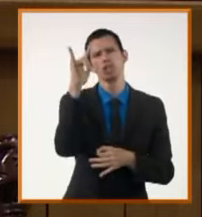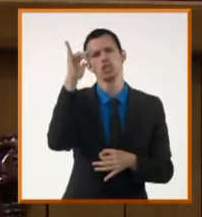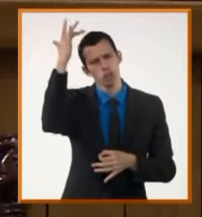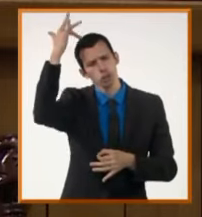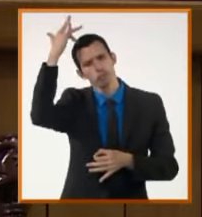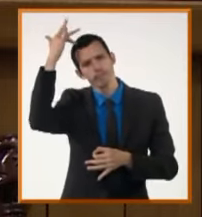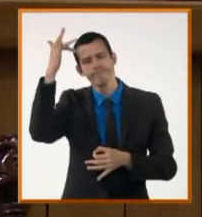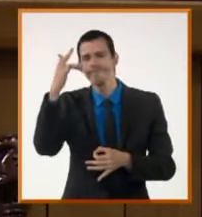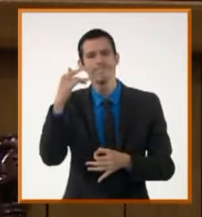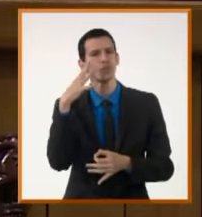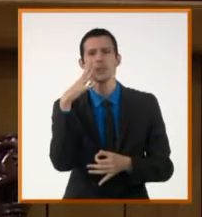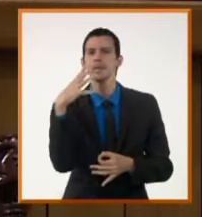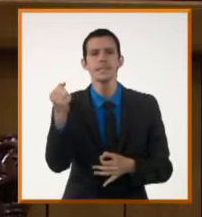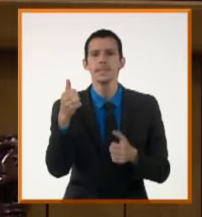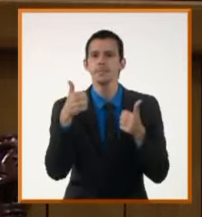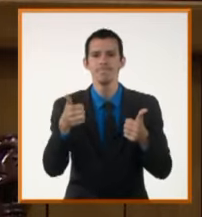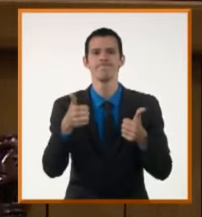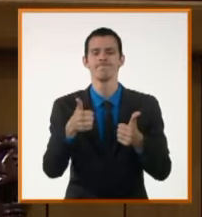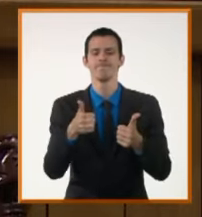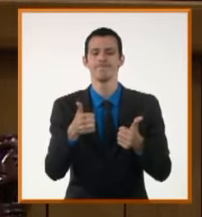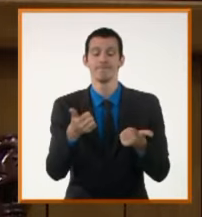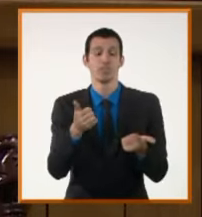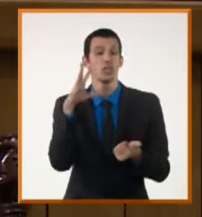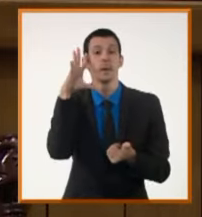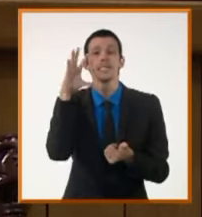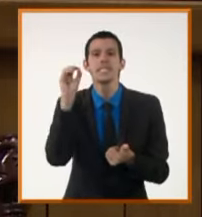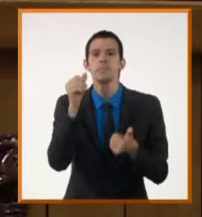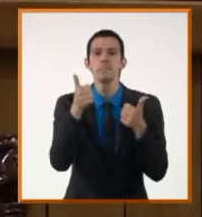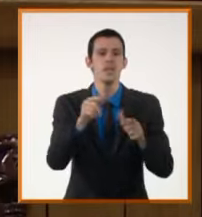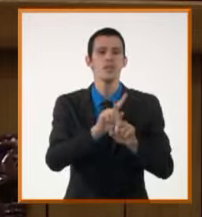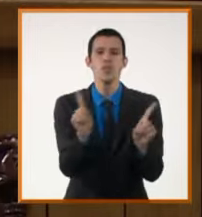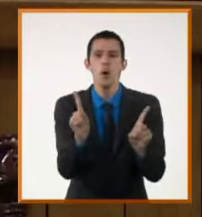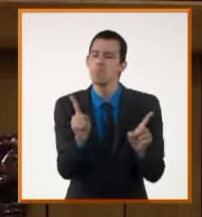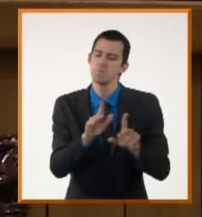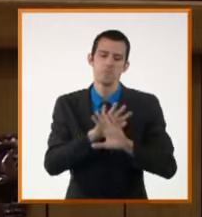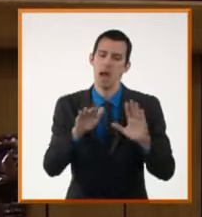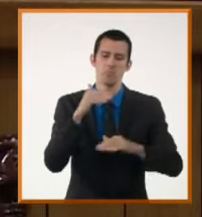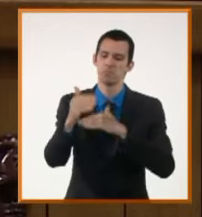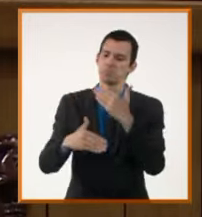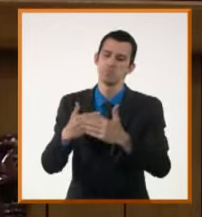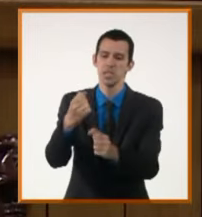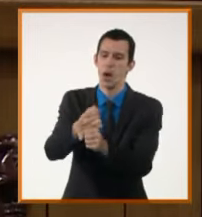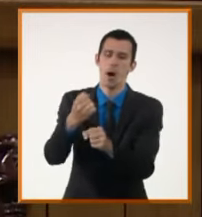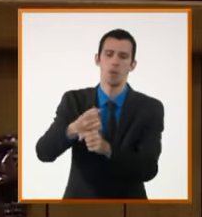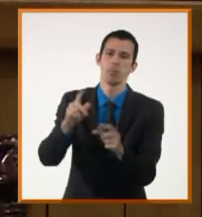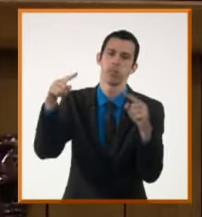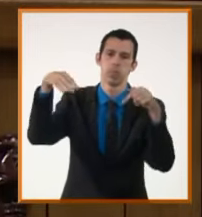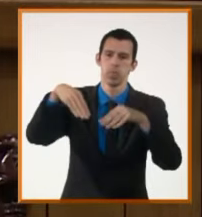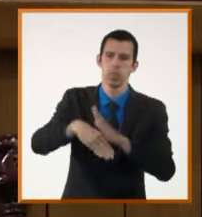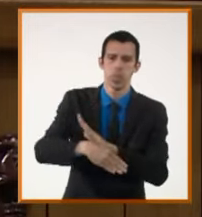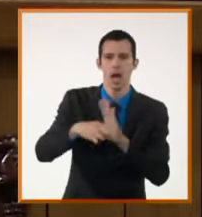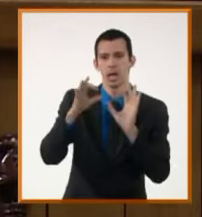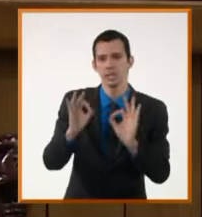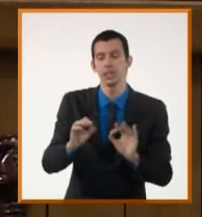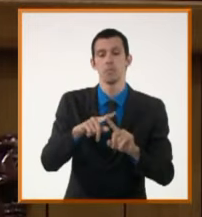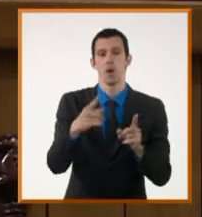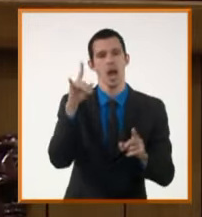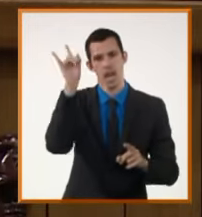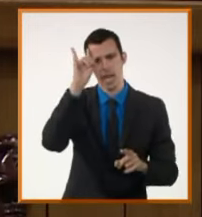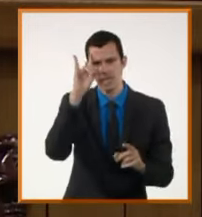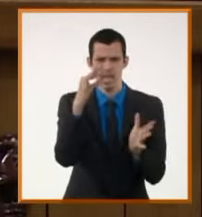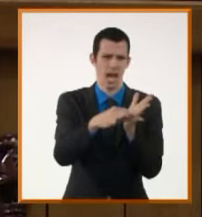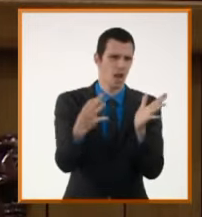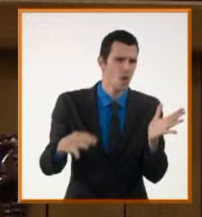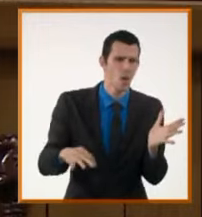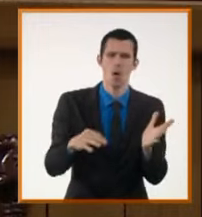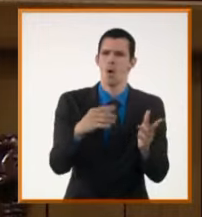captar es un nivel de varios productos, pocos productos, arroz, leche, etcétera, que para nada impacta en